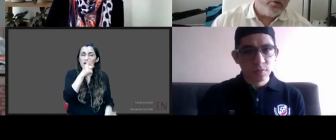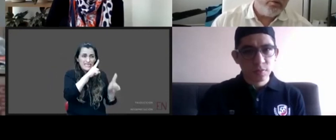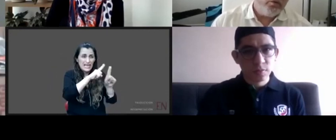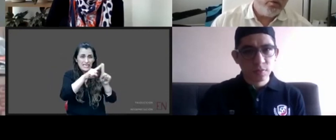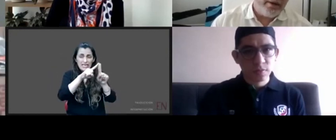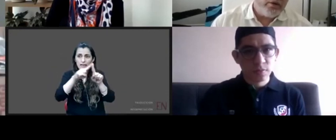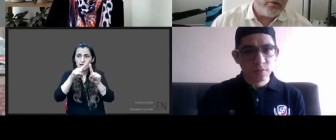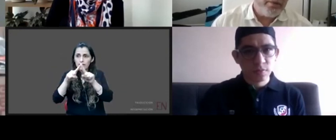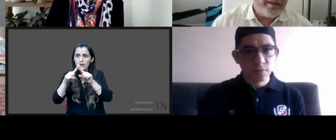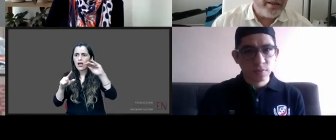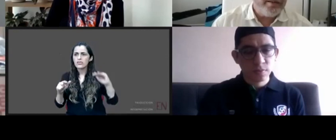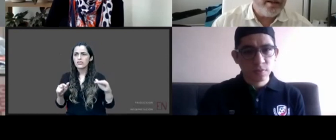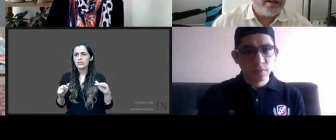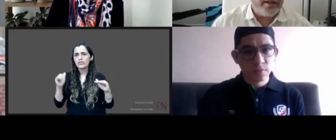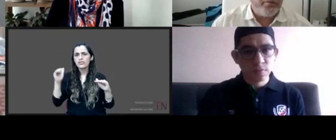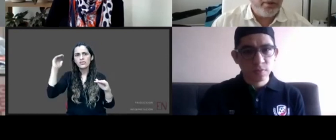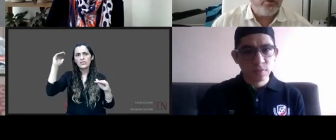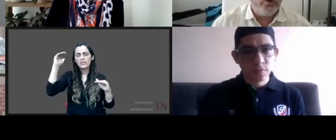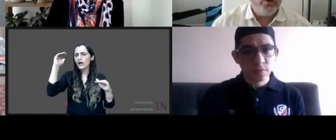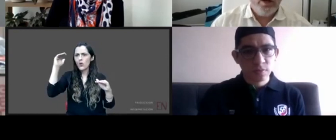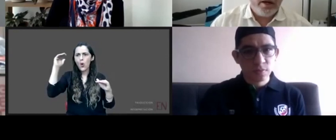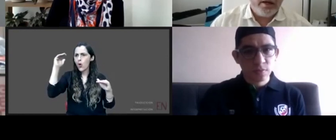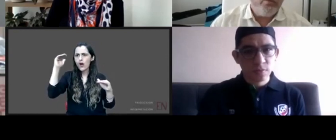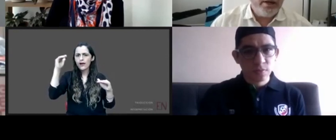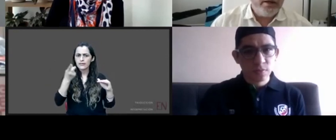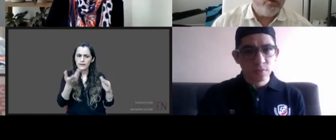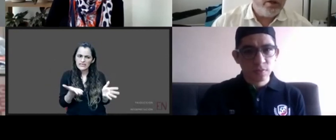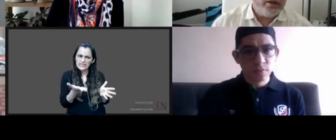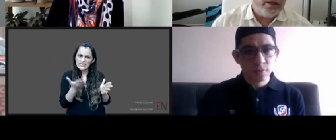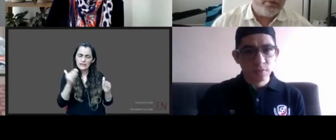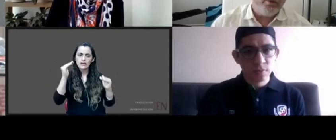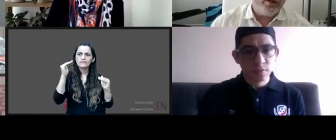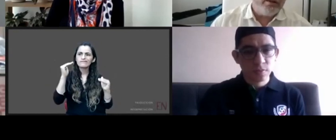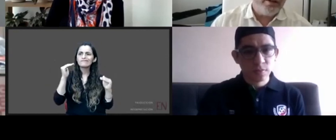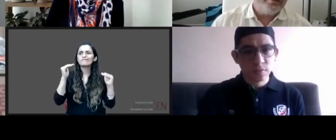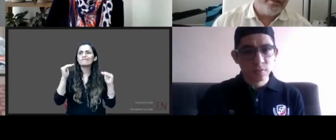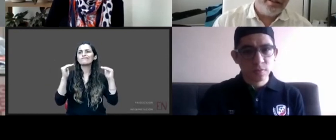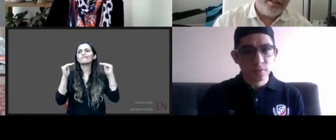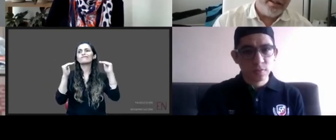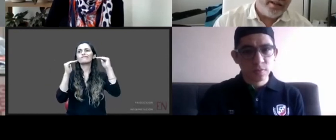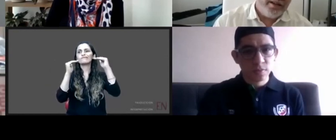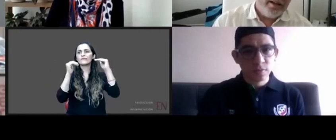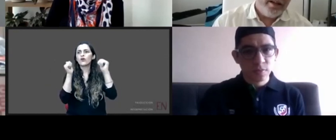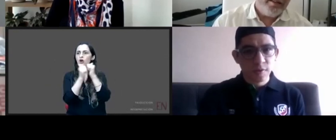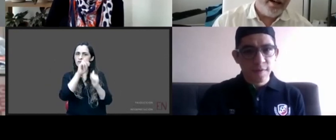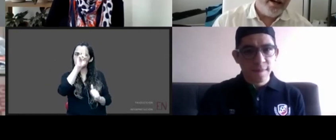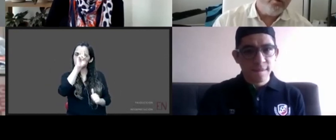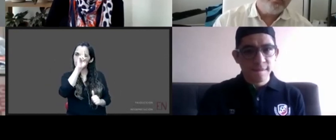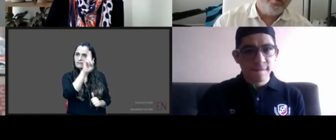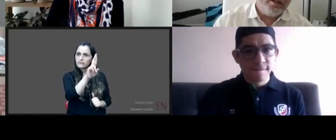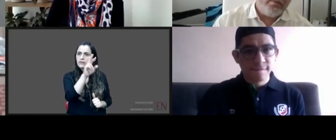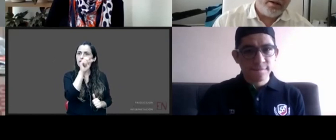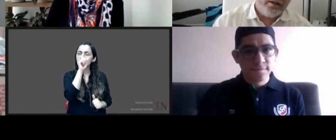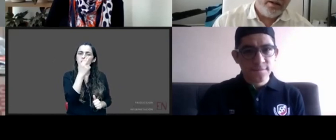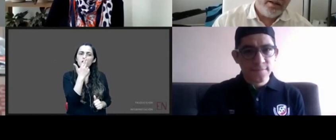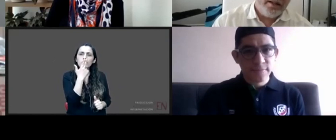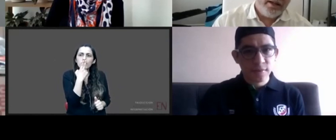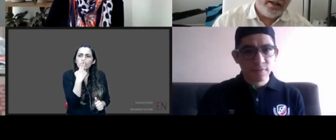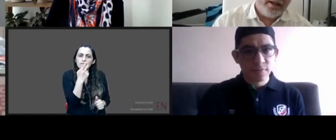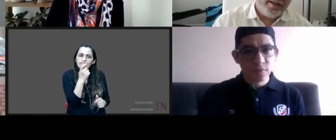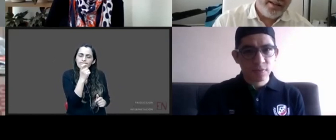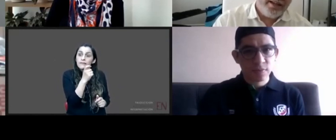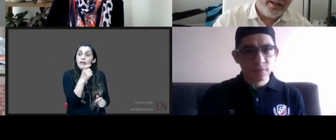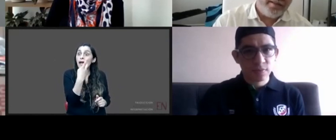tener una mayor presencia y respeto, recuperen su dignidad, porque además esa dignidad es la autoestima